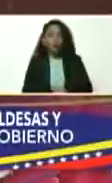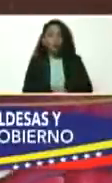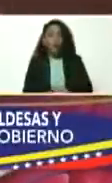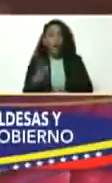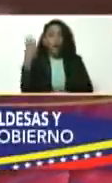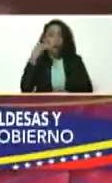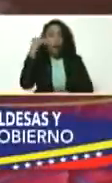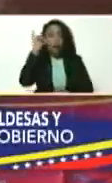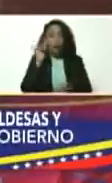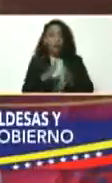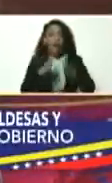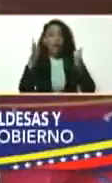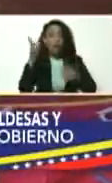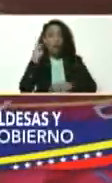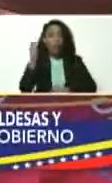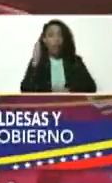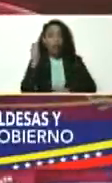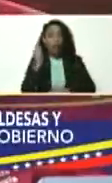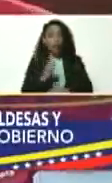grandes tareas